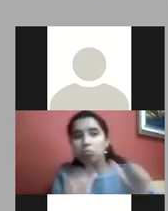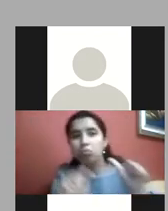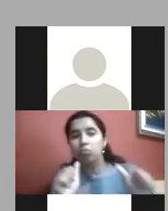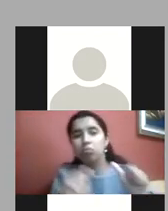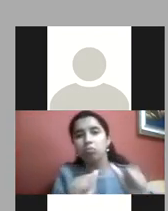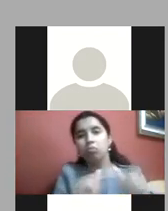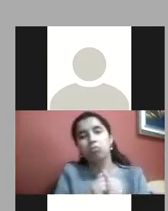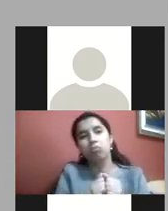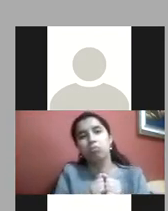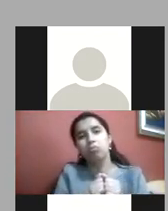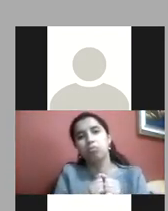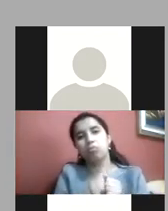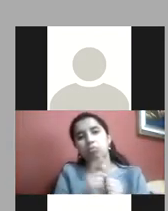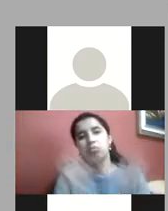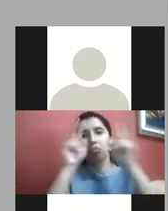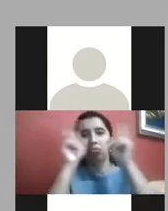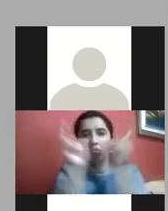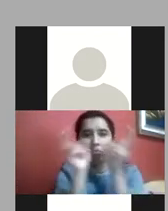tema en particular.